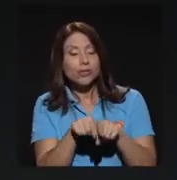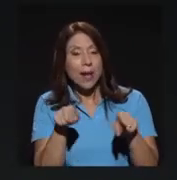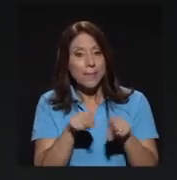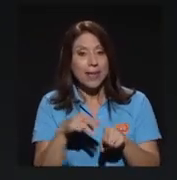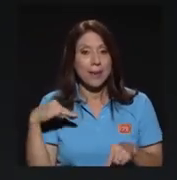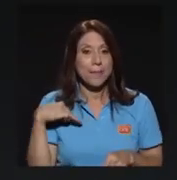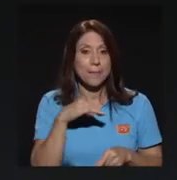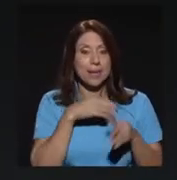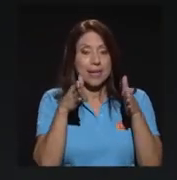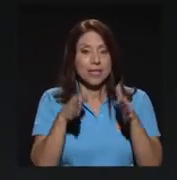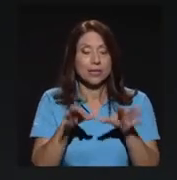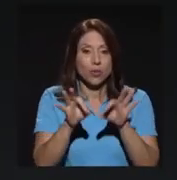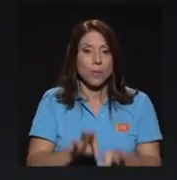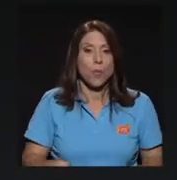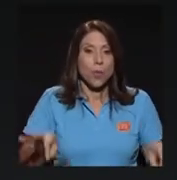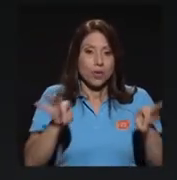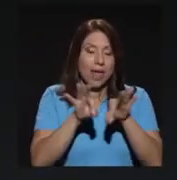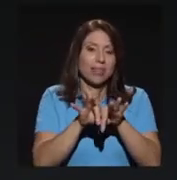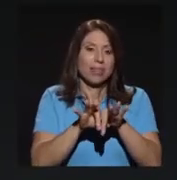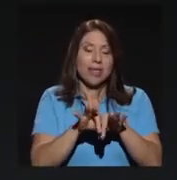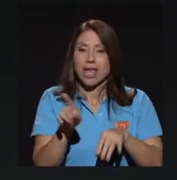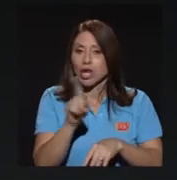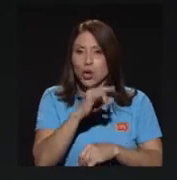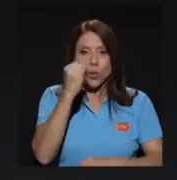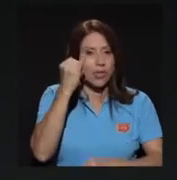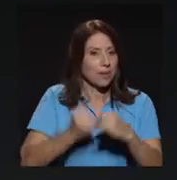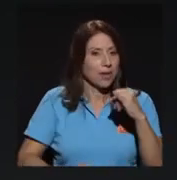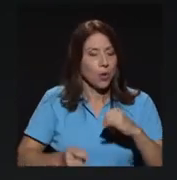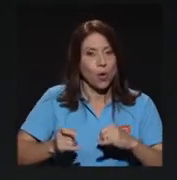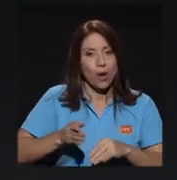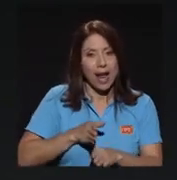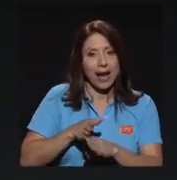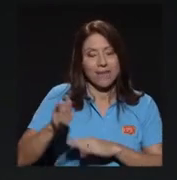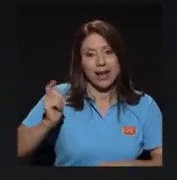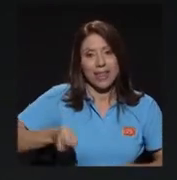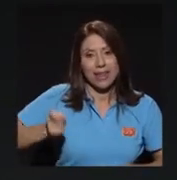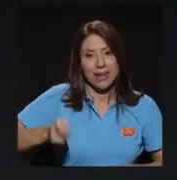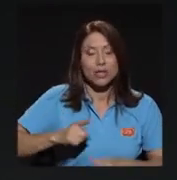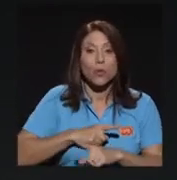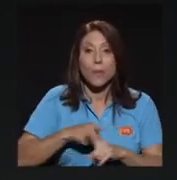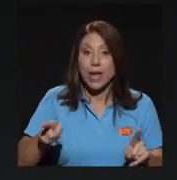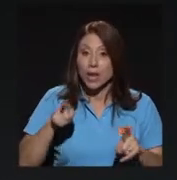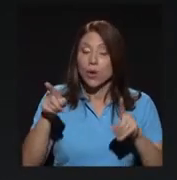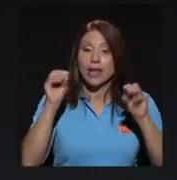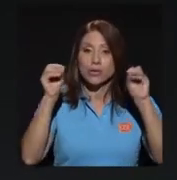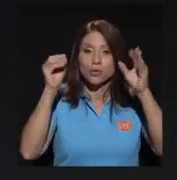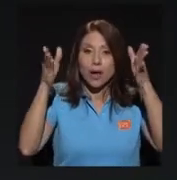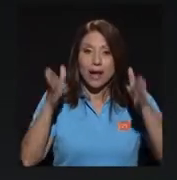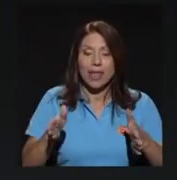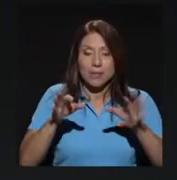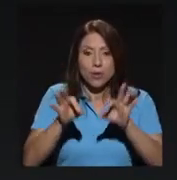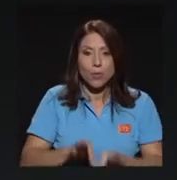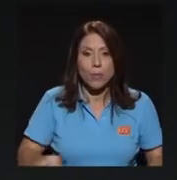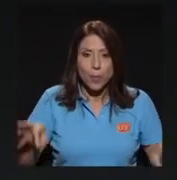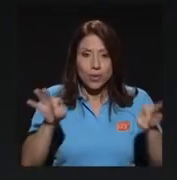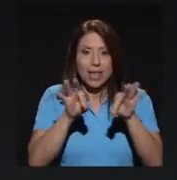no terminó la carrera de derecho pero es un académico importante y ya dije que igual